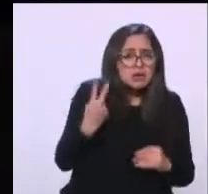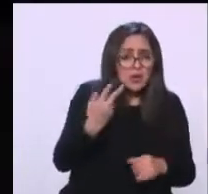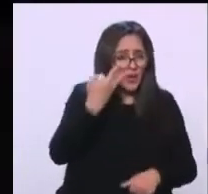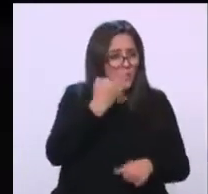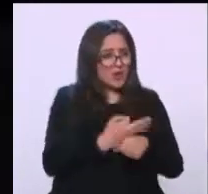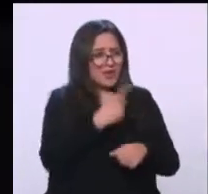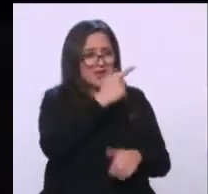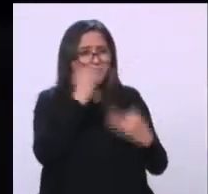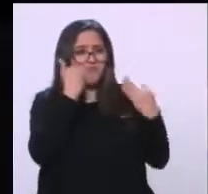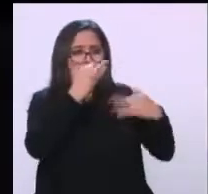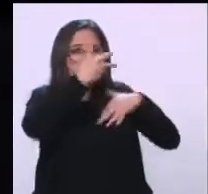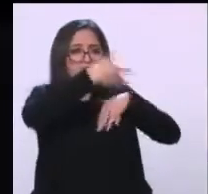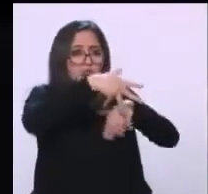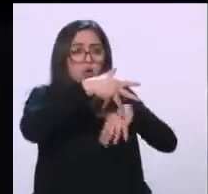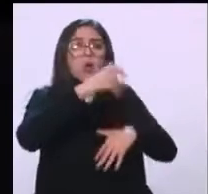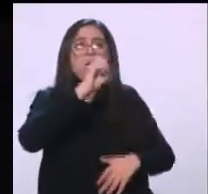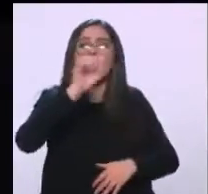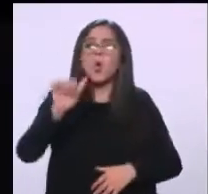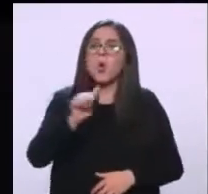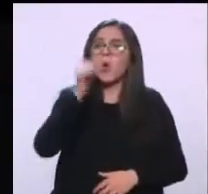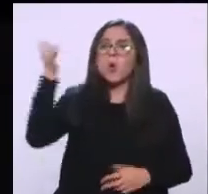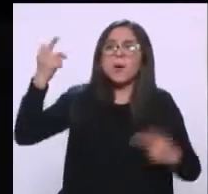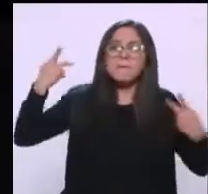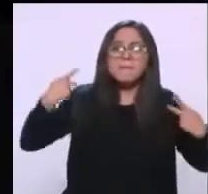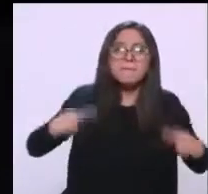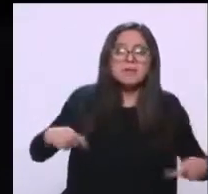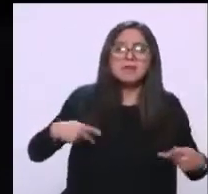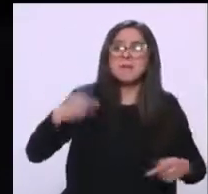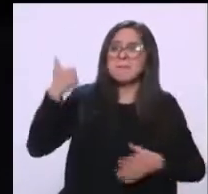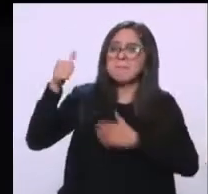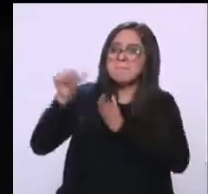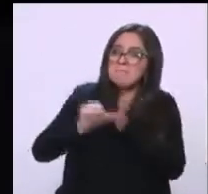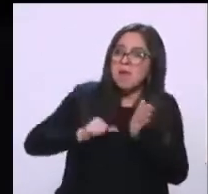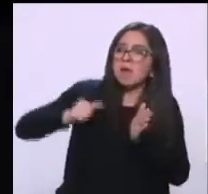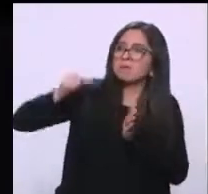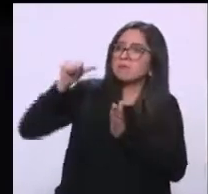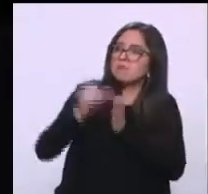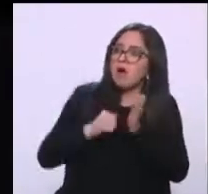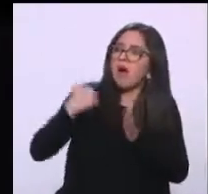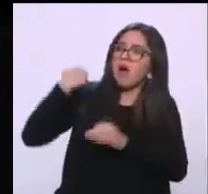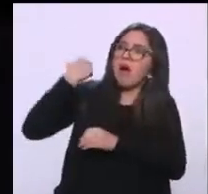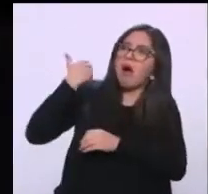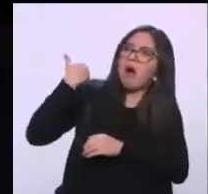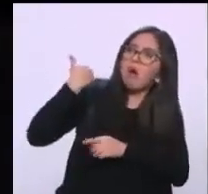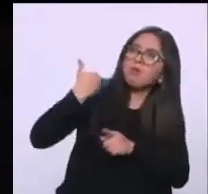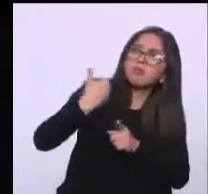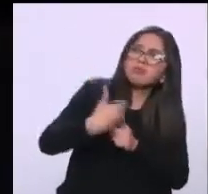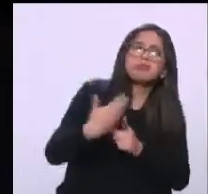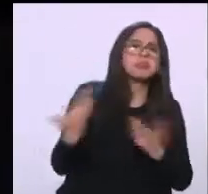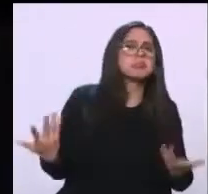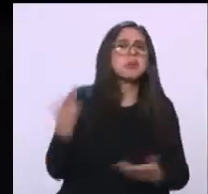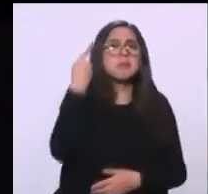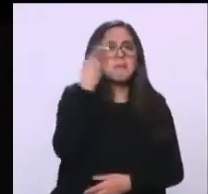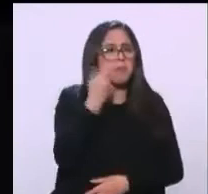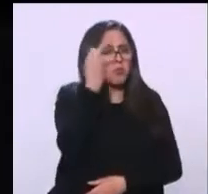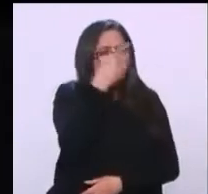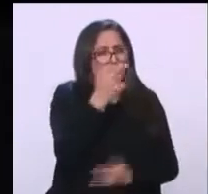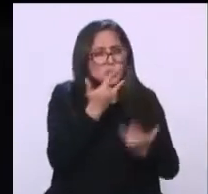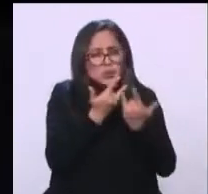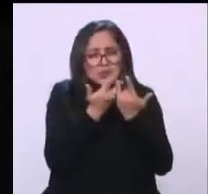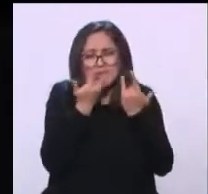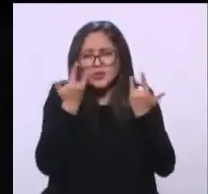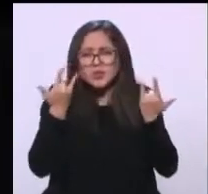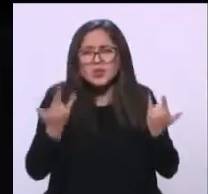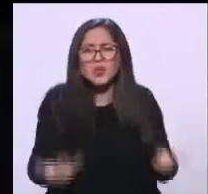ahí afuera de la CEAP, ¿no? Que llevan meses y meses y que también vienen de sus propias historias